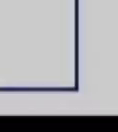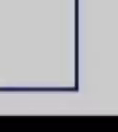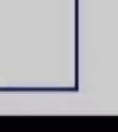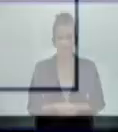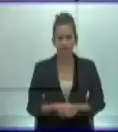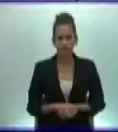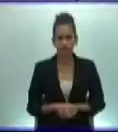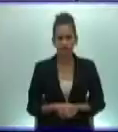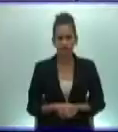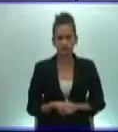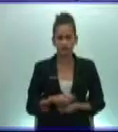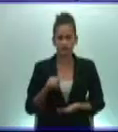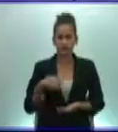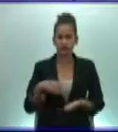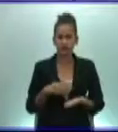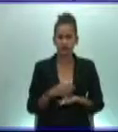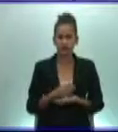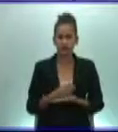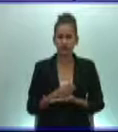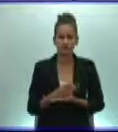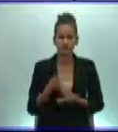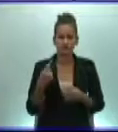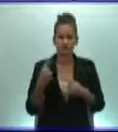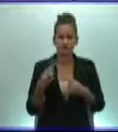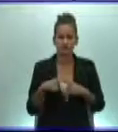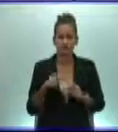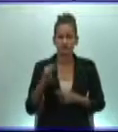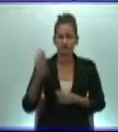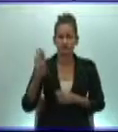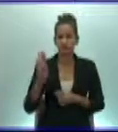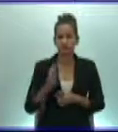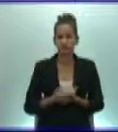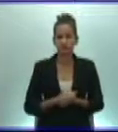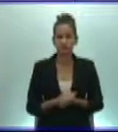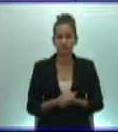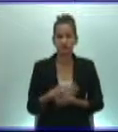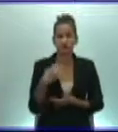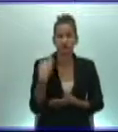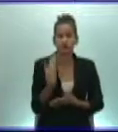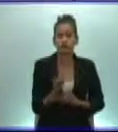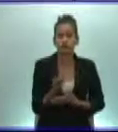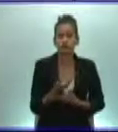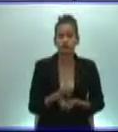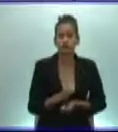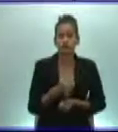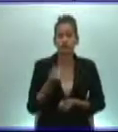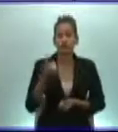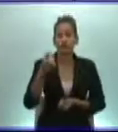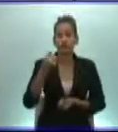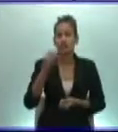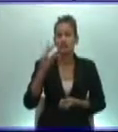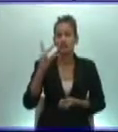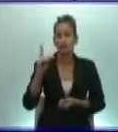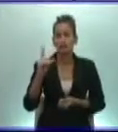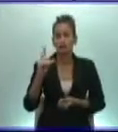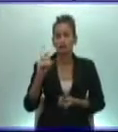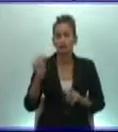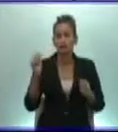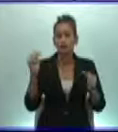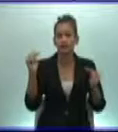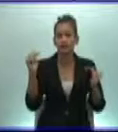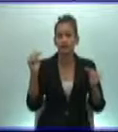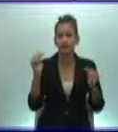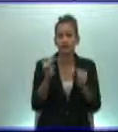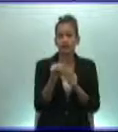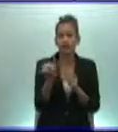Vamos a continuar con el otro inciso. En el otro inciso debíamos probar que el segmento AD es igual